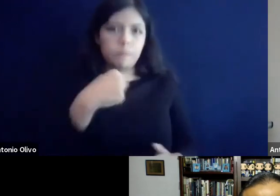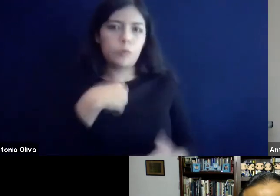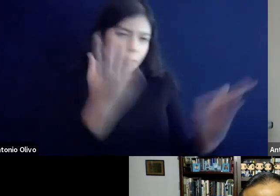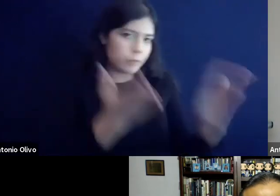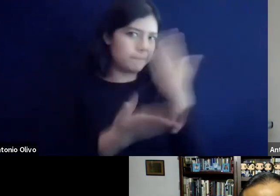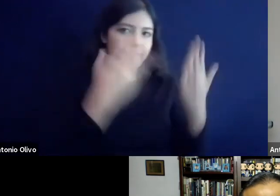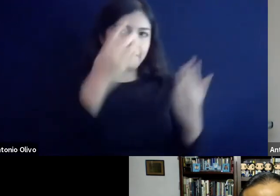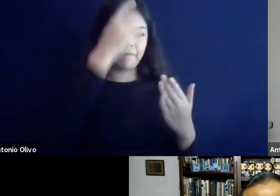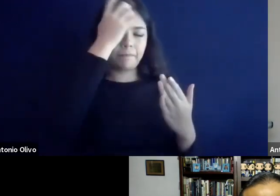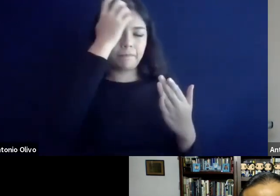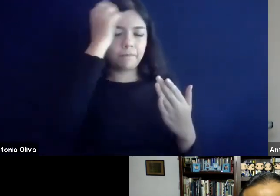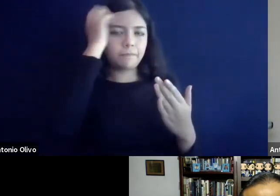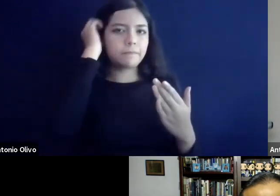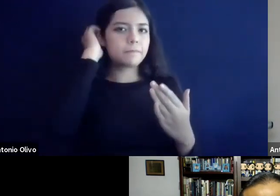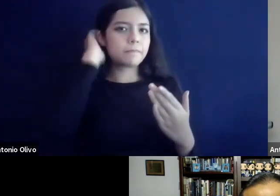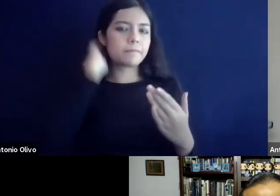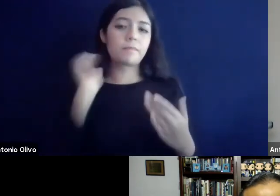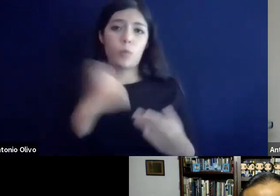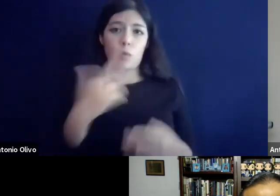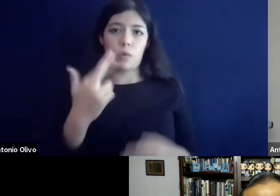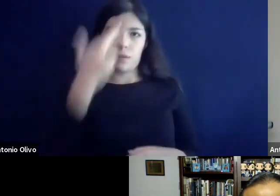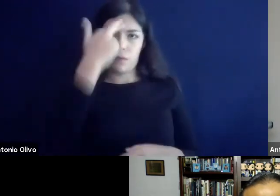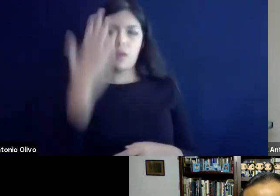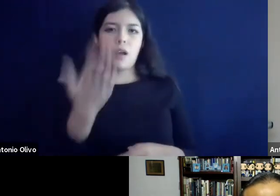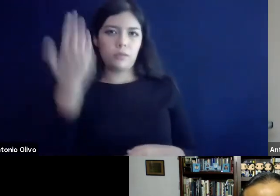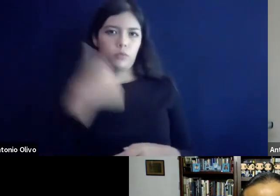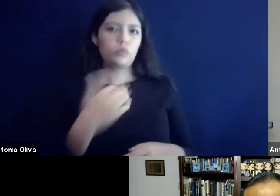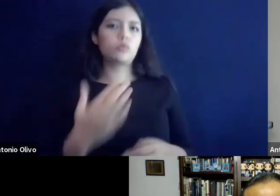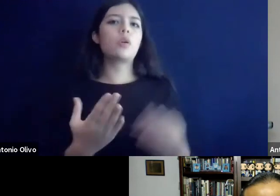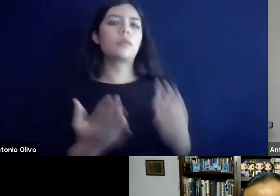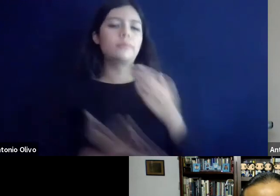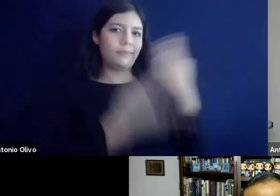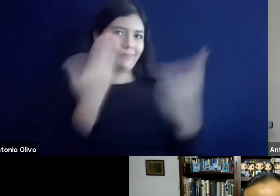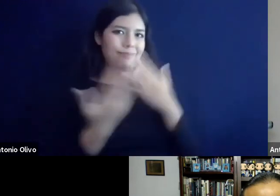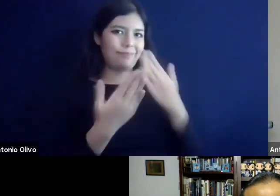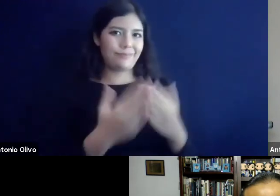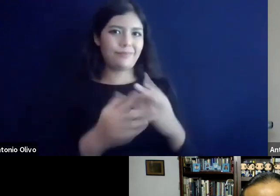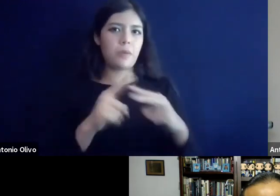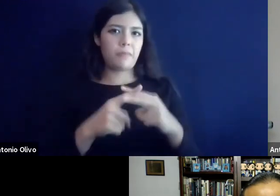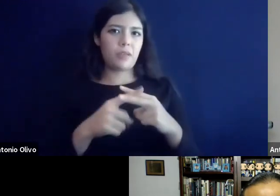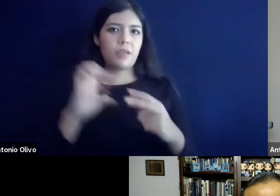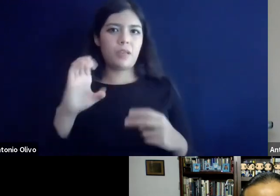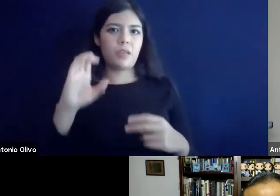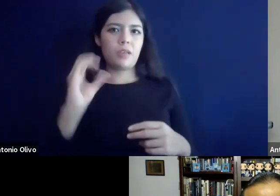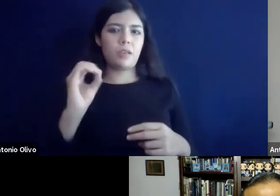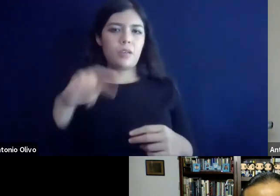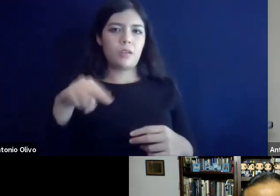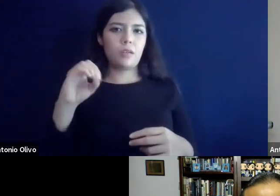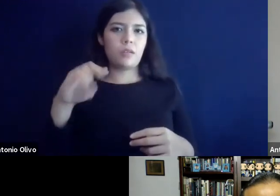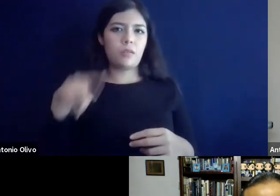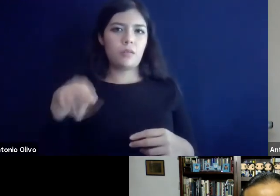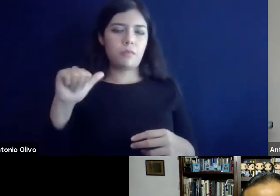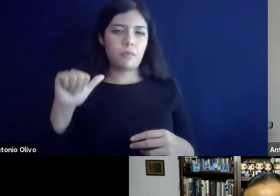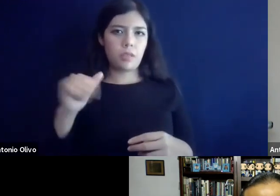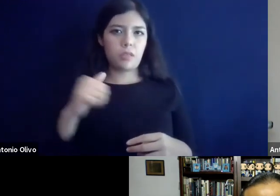pasó, porque sí me pasó en economía, que un maestro, y luego no eso, eres homosexual y me topé con alguien a quien no